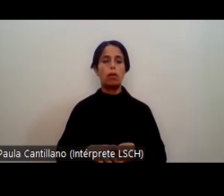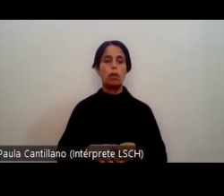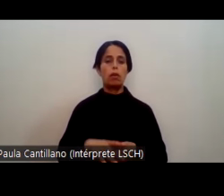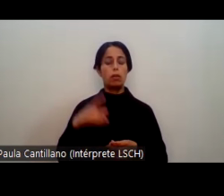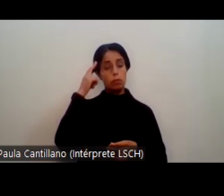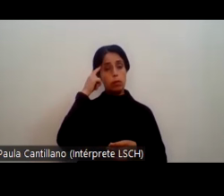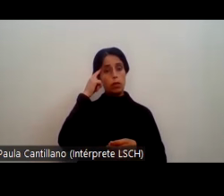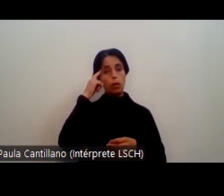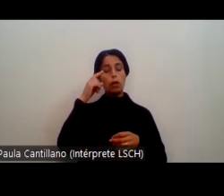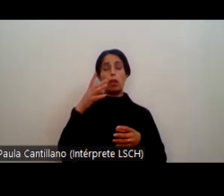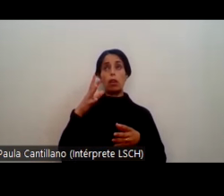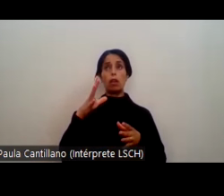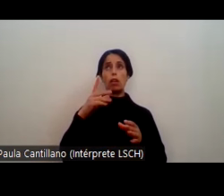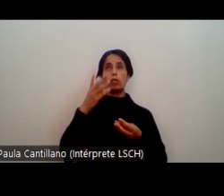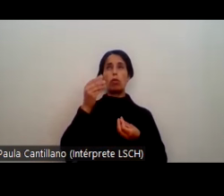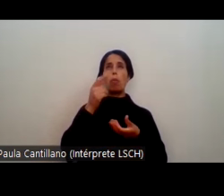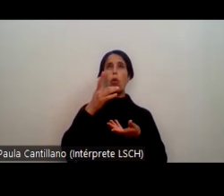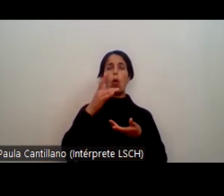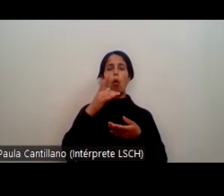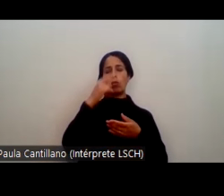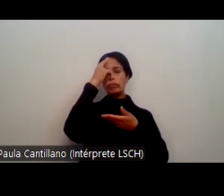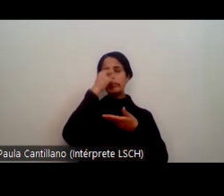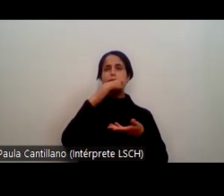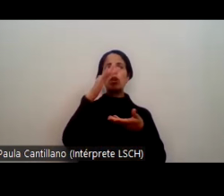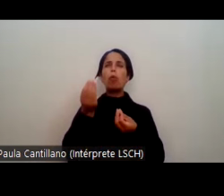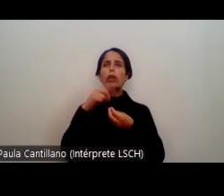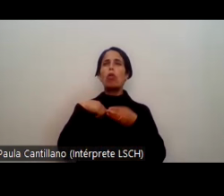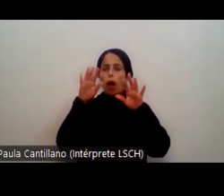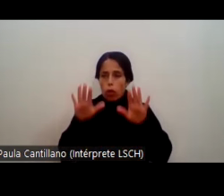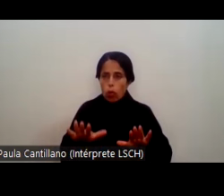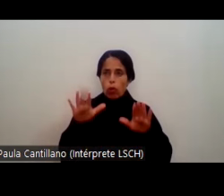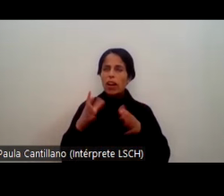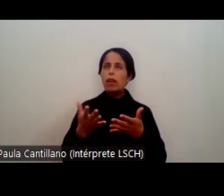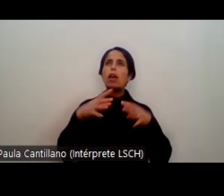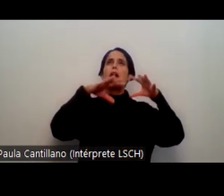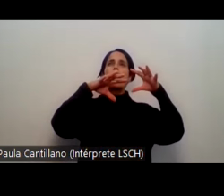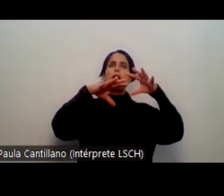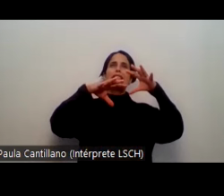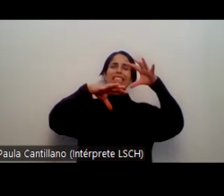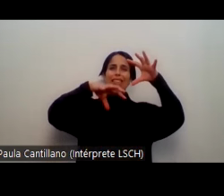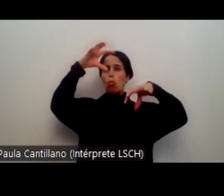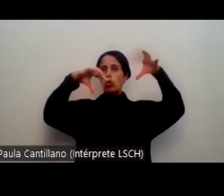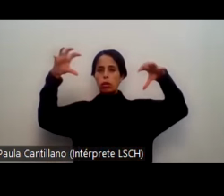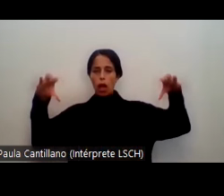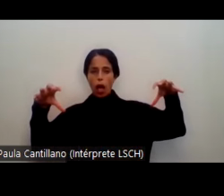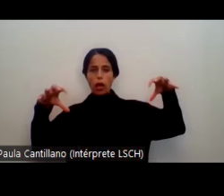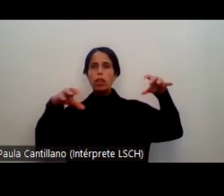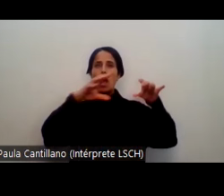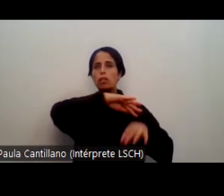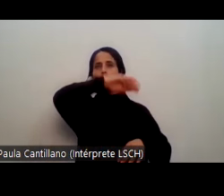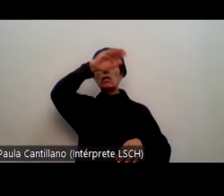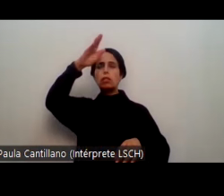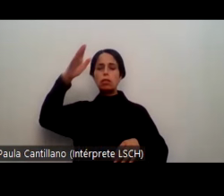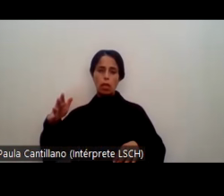los volcanes, los cerros, las montañas y sobre todo aquellos que presentaban